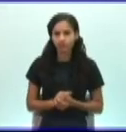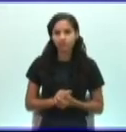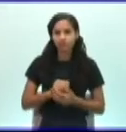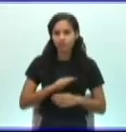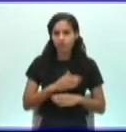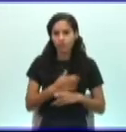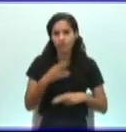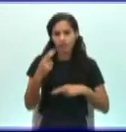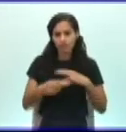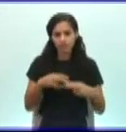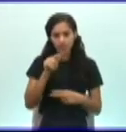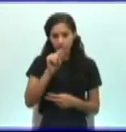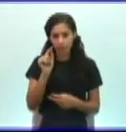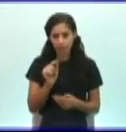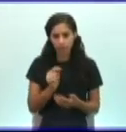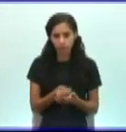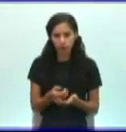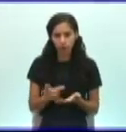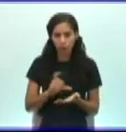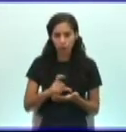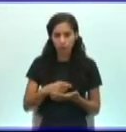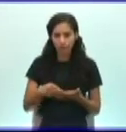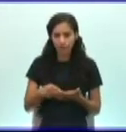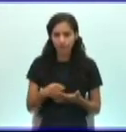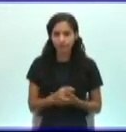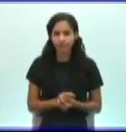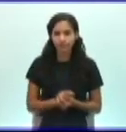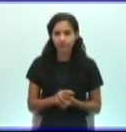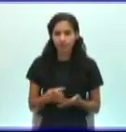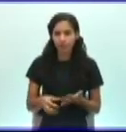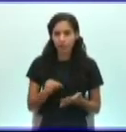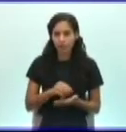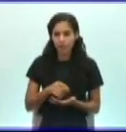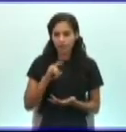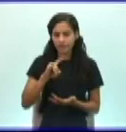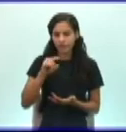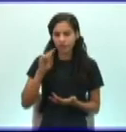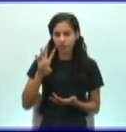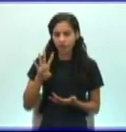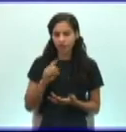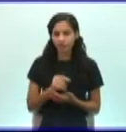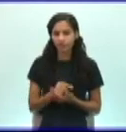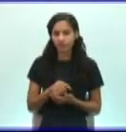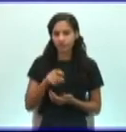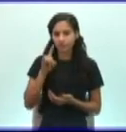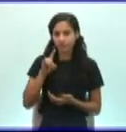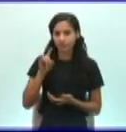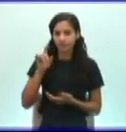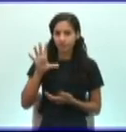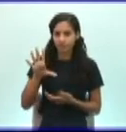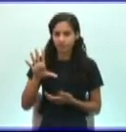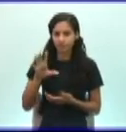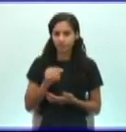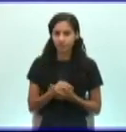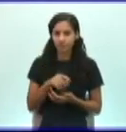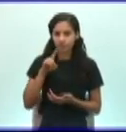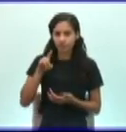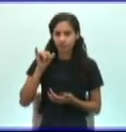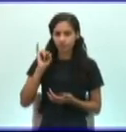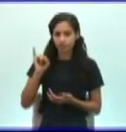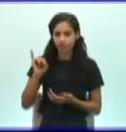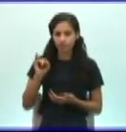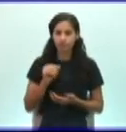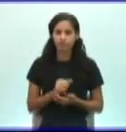Realiza las actividades del cuaderno de escritura, páginas 94, 95